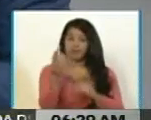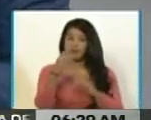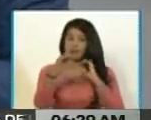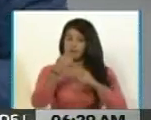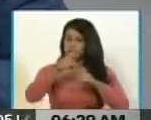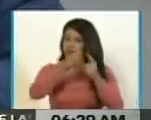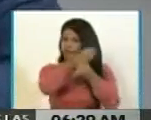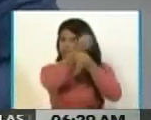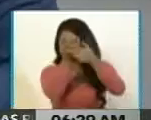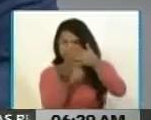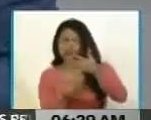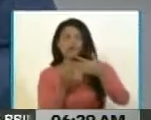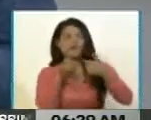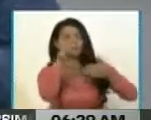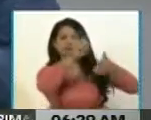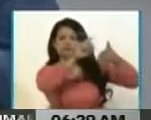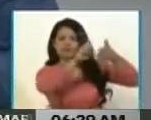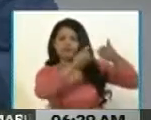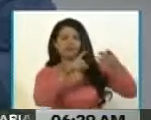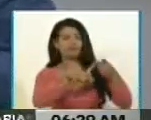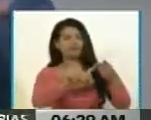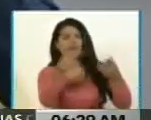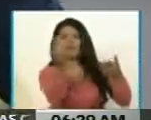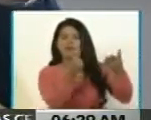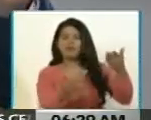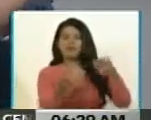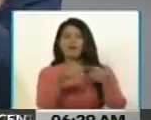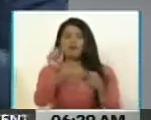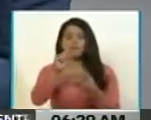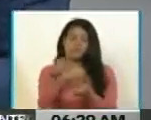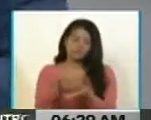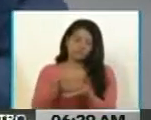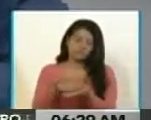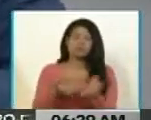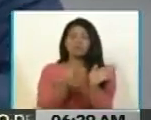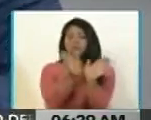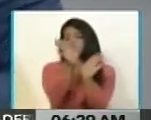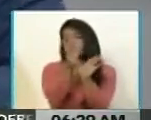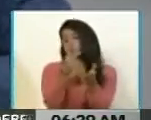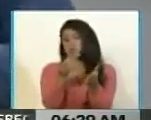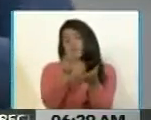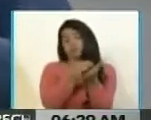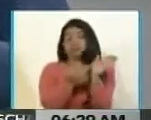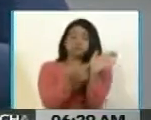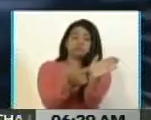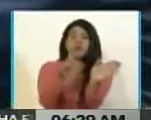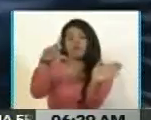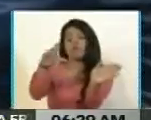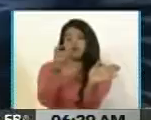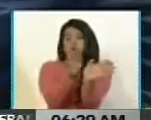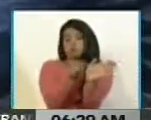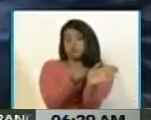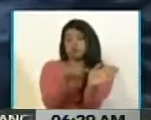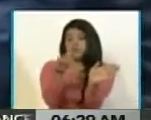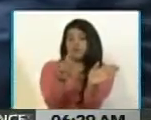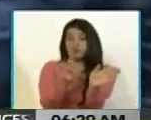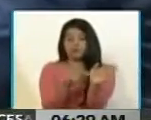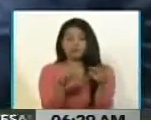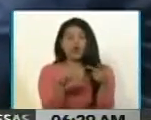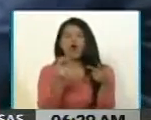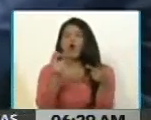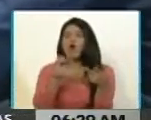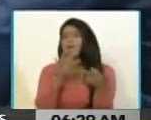de, bueno, incluso hasta rayarte en la mano y tomarte una foto, hacer un video y utilizar las